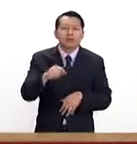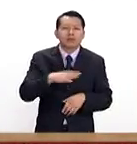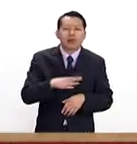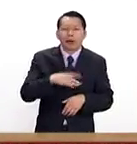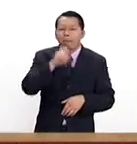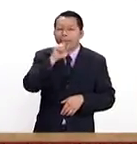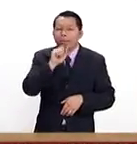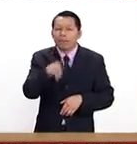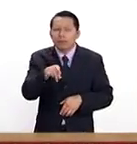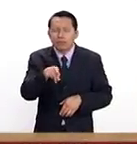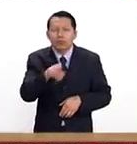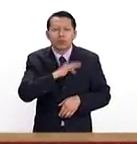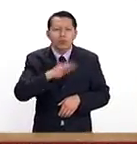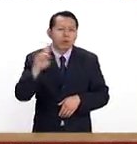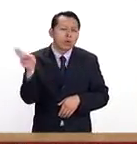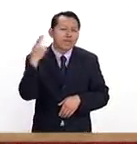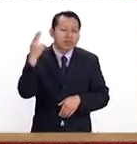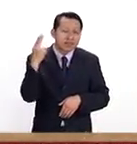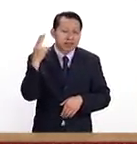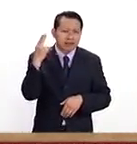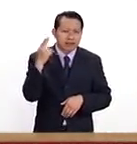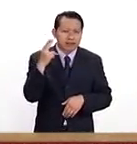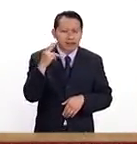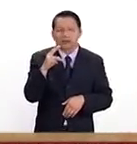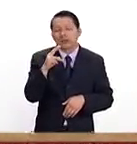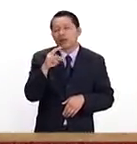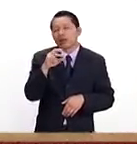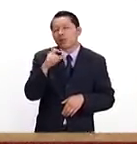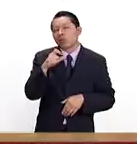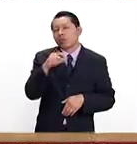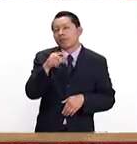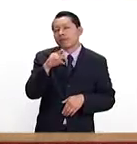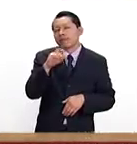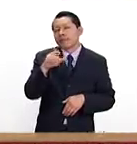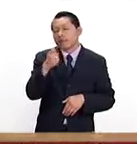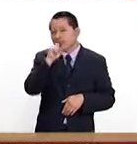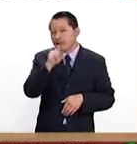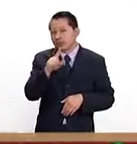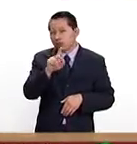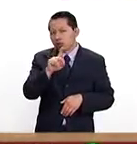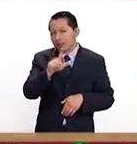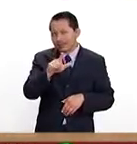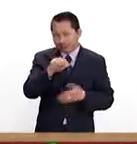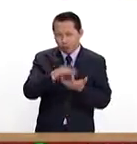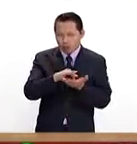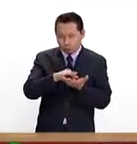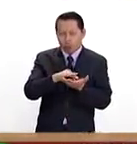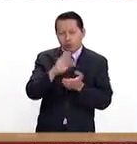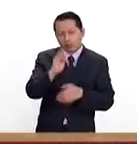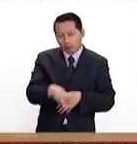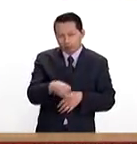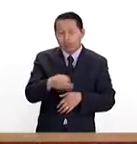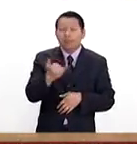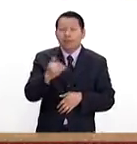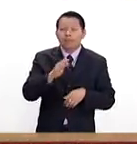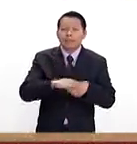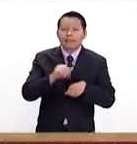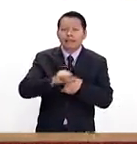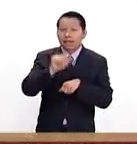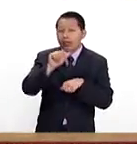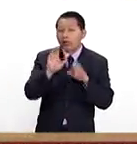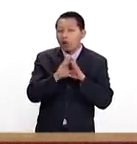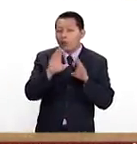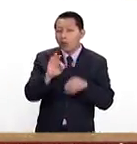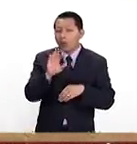esta Universidad de Quinnipiac, que lo midió en 37 puntos de aprobación, y la más alta lo trae